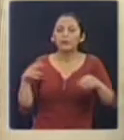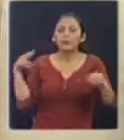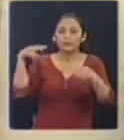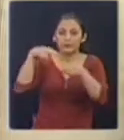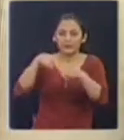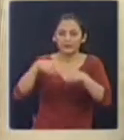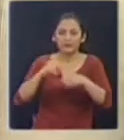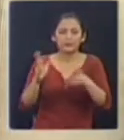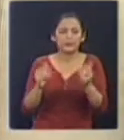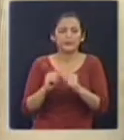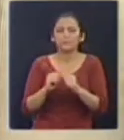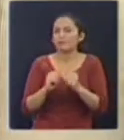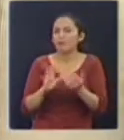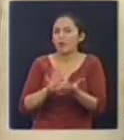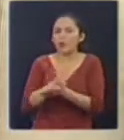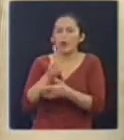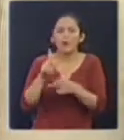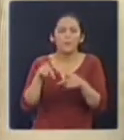público.